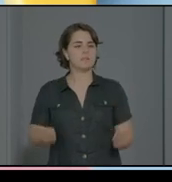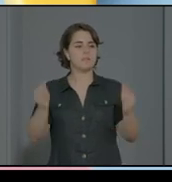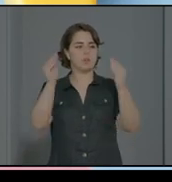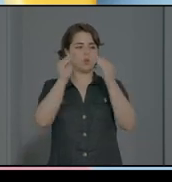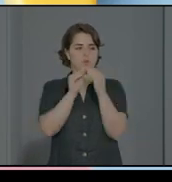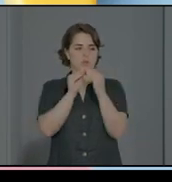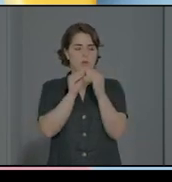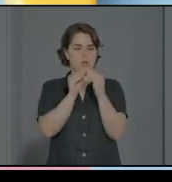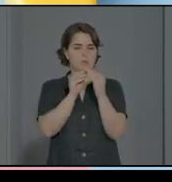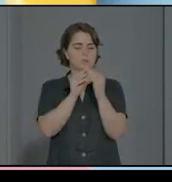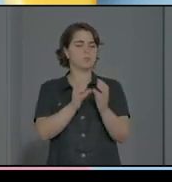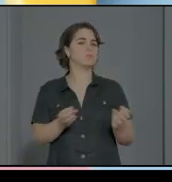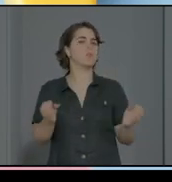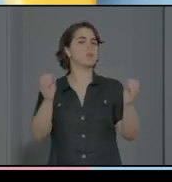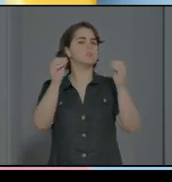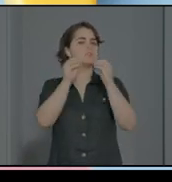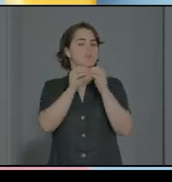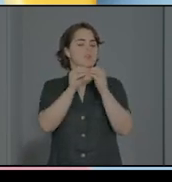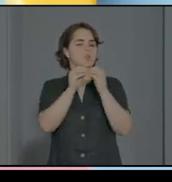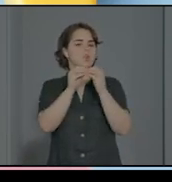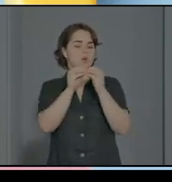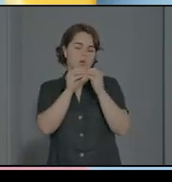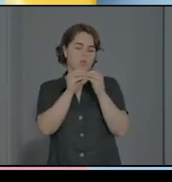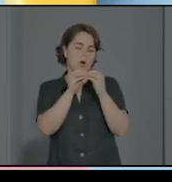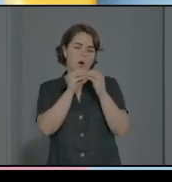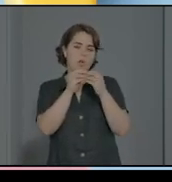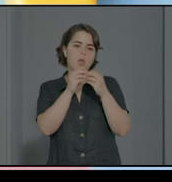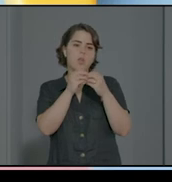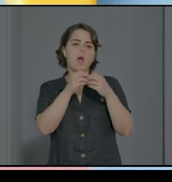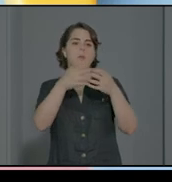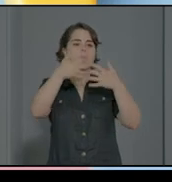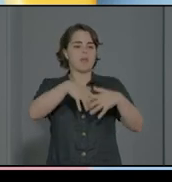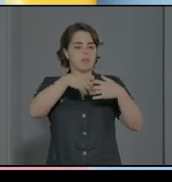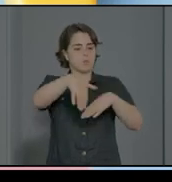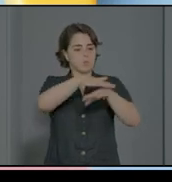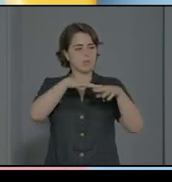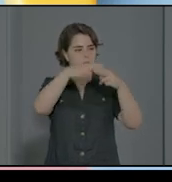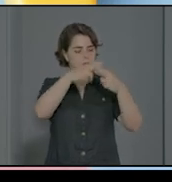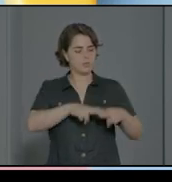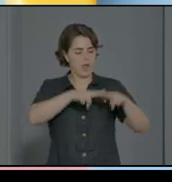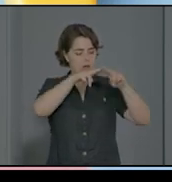que se externaliza en una serie de mecanismos básicos que nos dan un